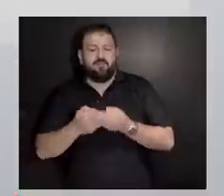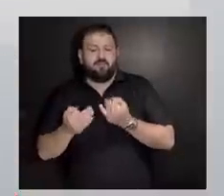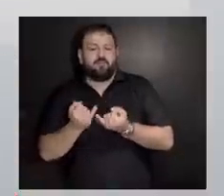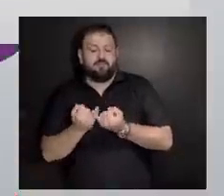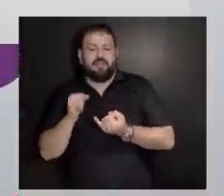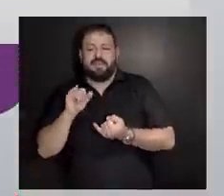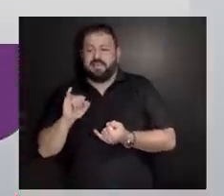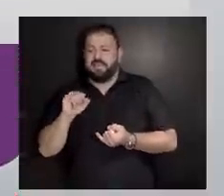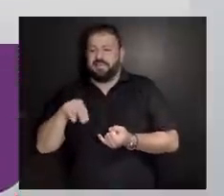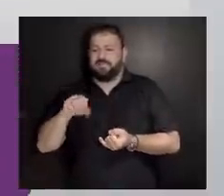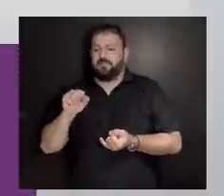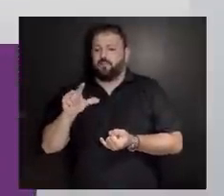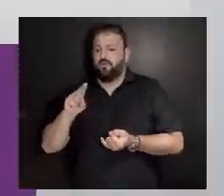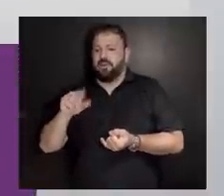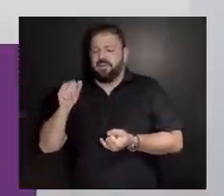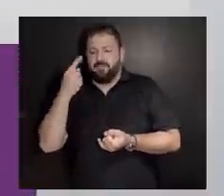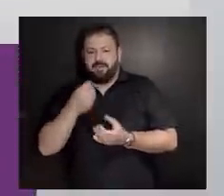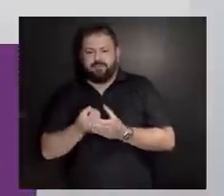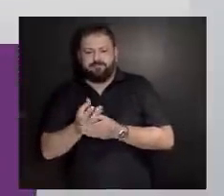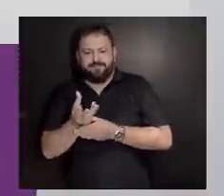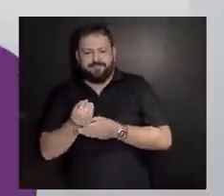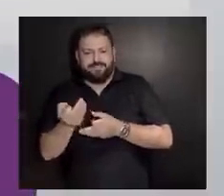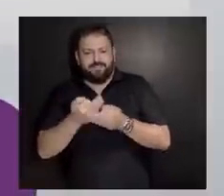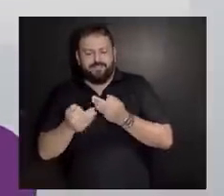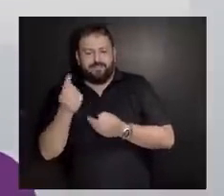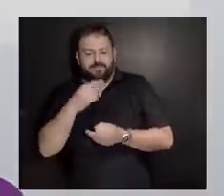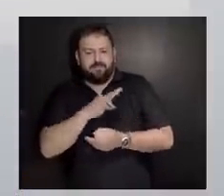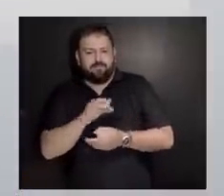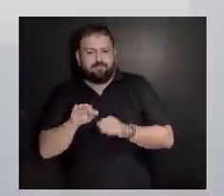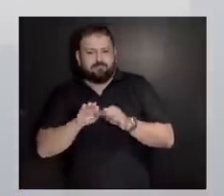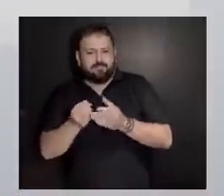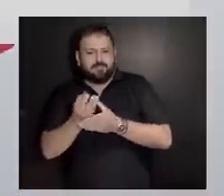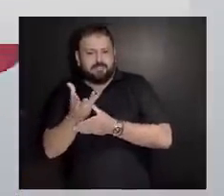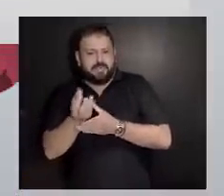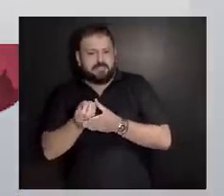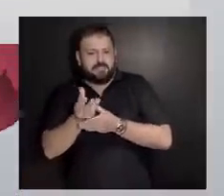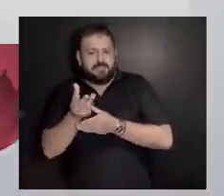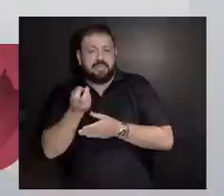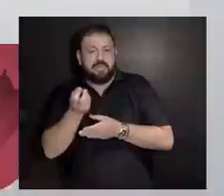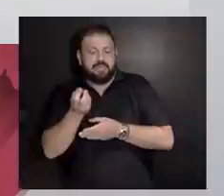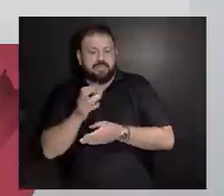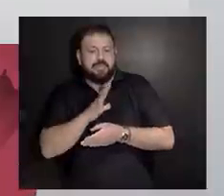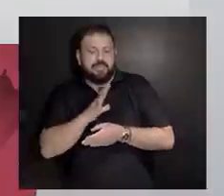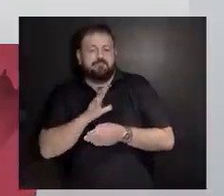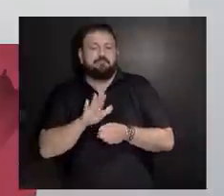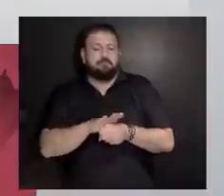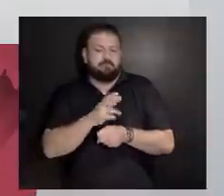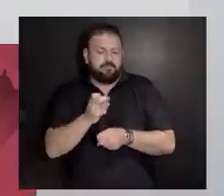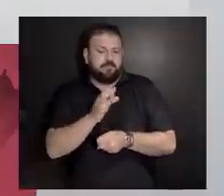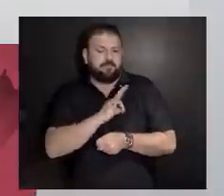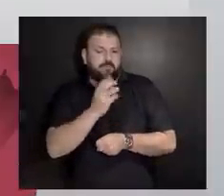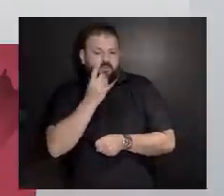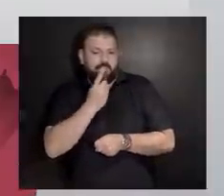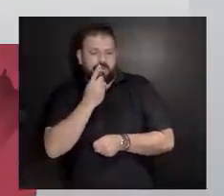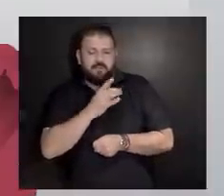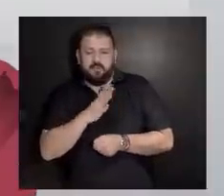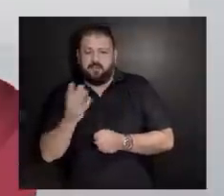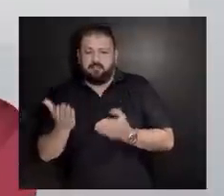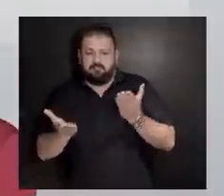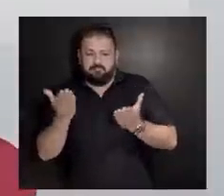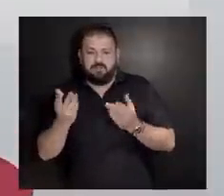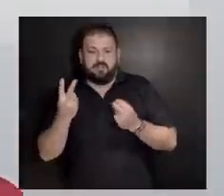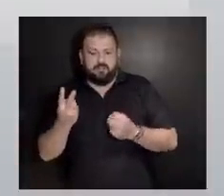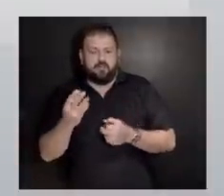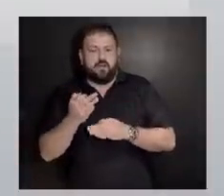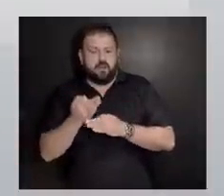la insulina que sí está produciendo, ¿no? Entonces, hay como una diabetes, pero hay dos ramas, que es la que la vamos